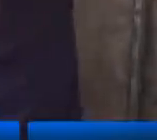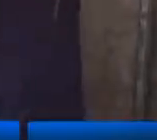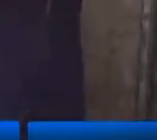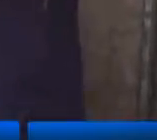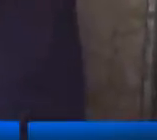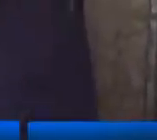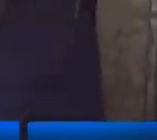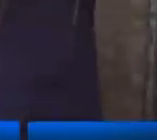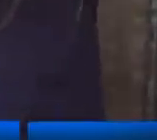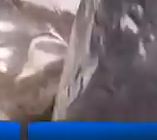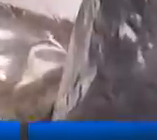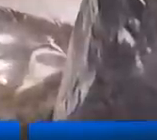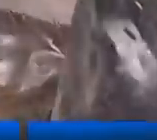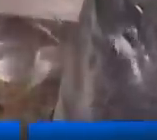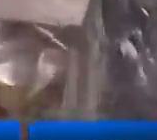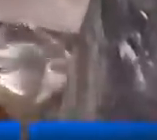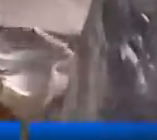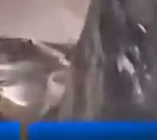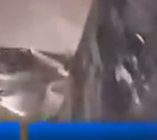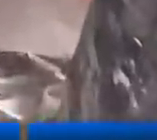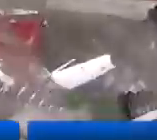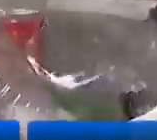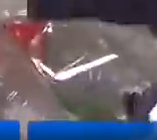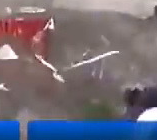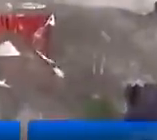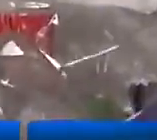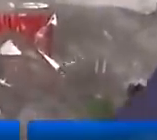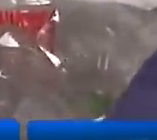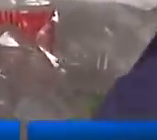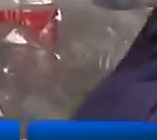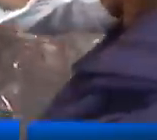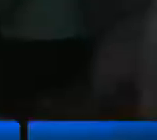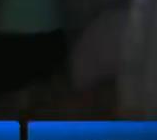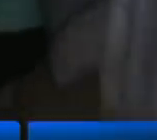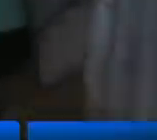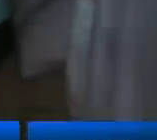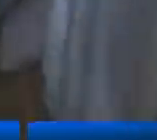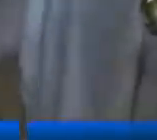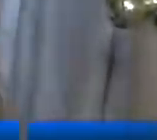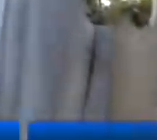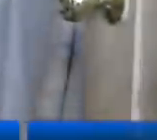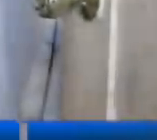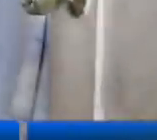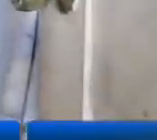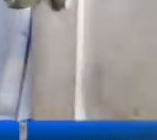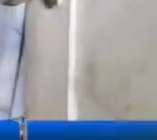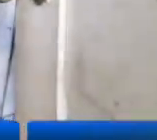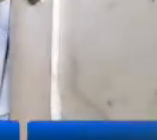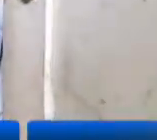hogar. Ella sale a diario a recoger botellas en la Avenida del Maestro para luego venderlas y así sostener a su familia.